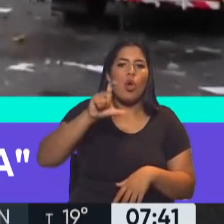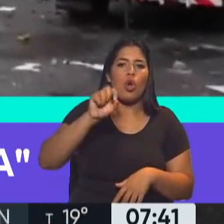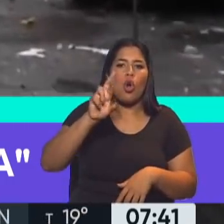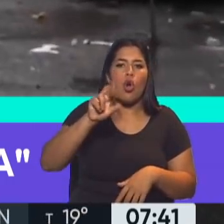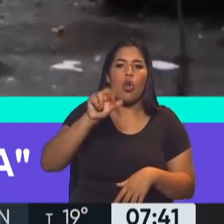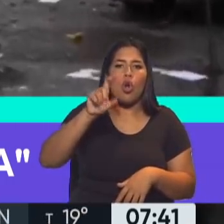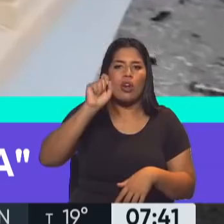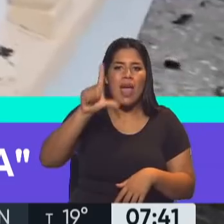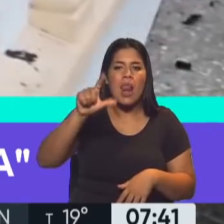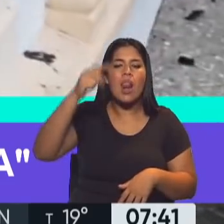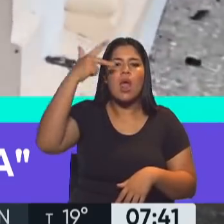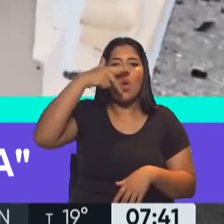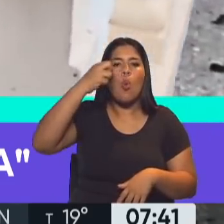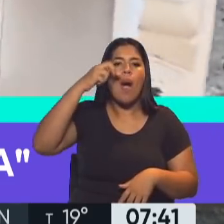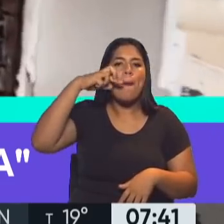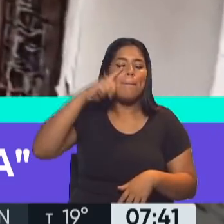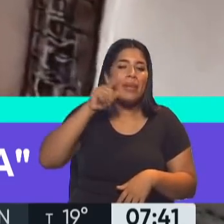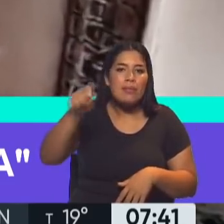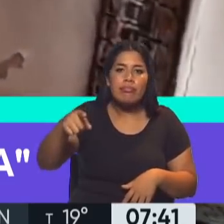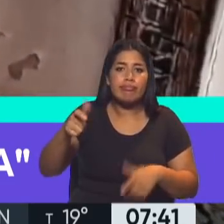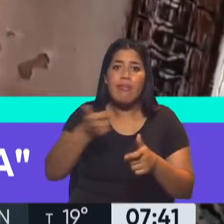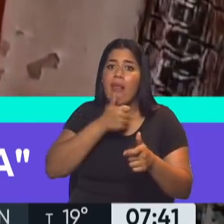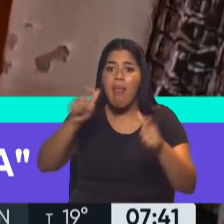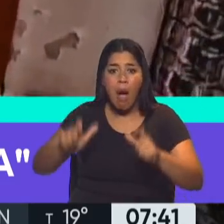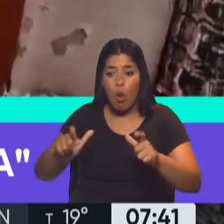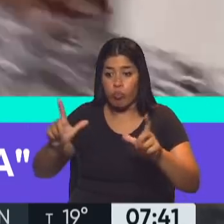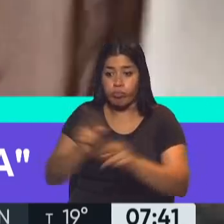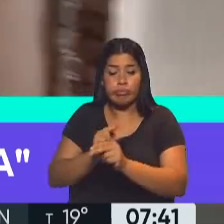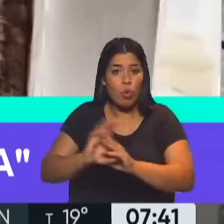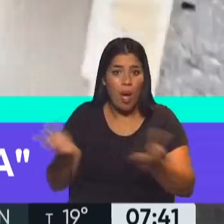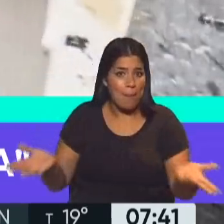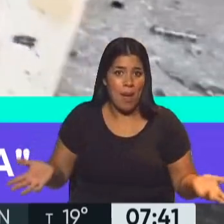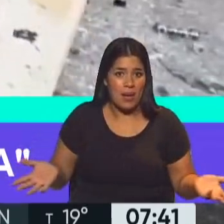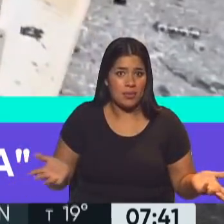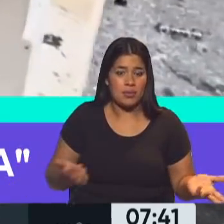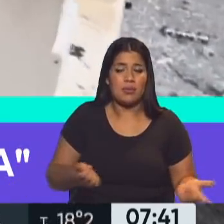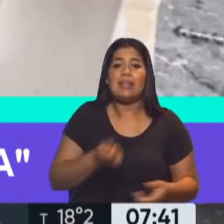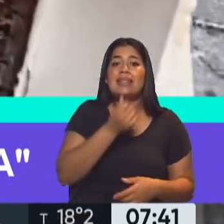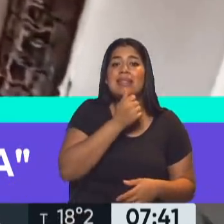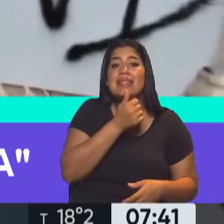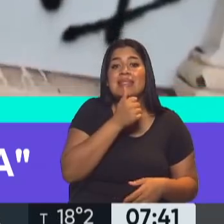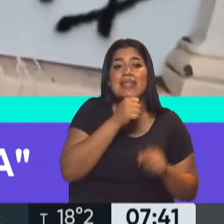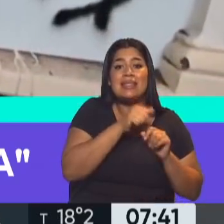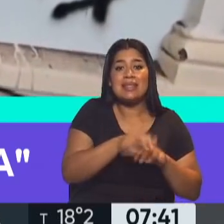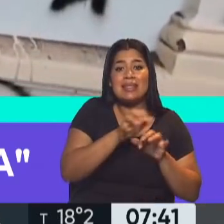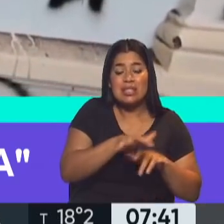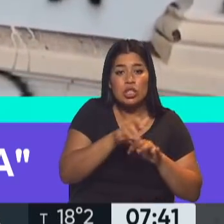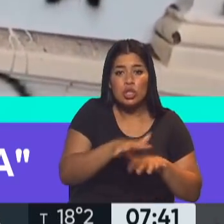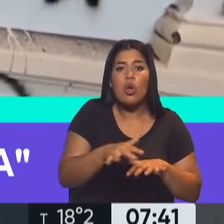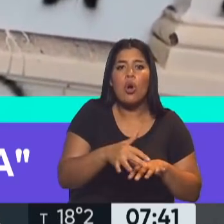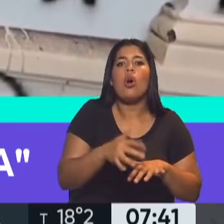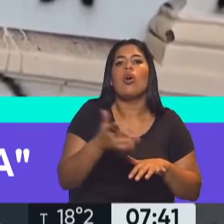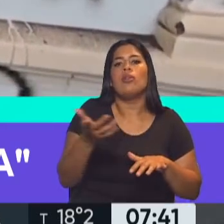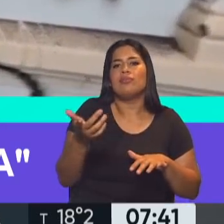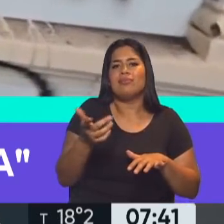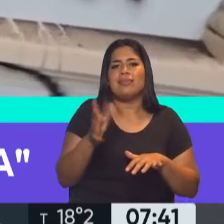extractivismo, el cambio climático, es decir, hay una discusión grande. Un río que nos da nombre y vida, que tiene apenas 50 metros cúbicos por